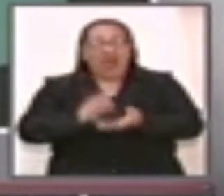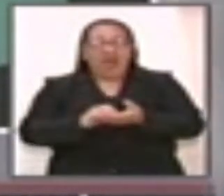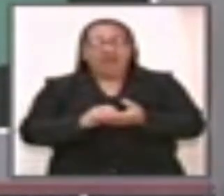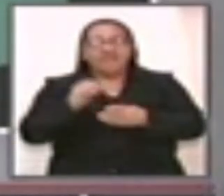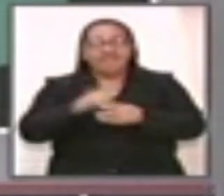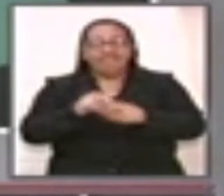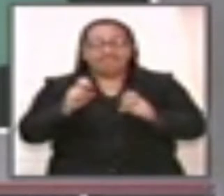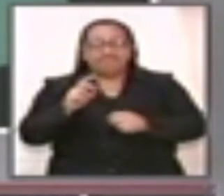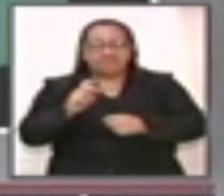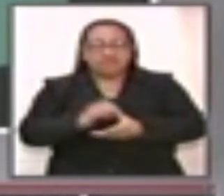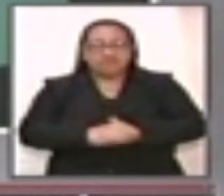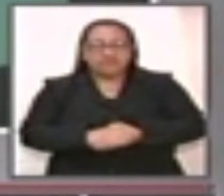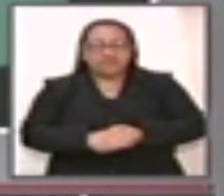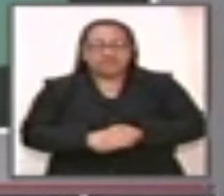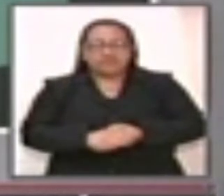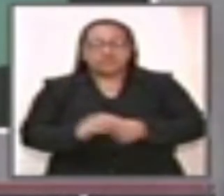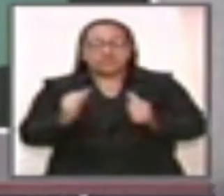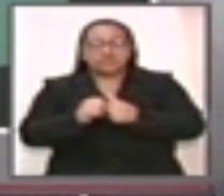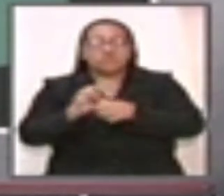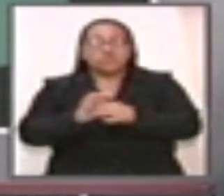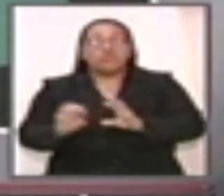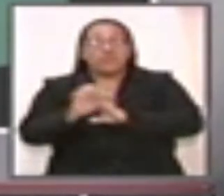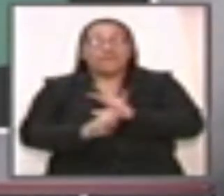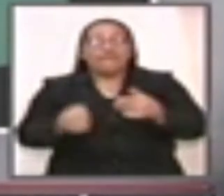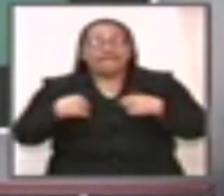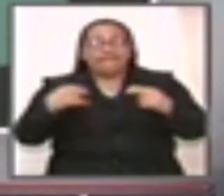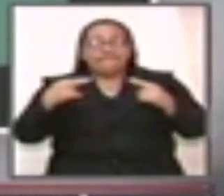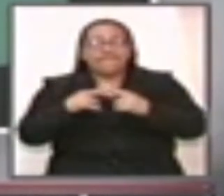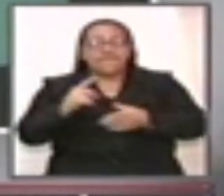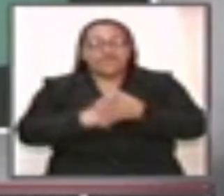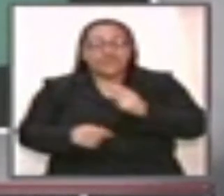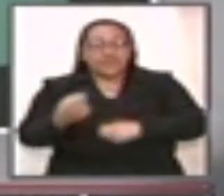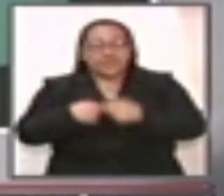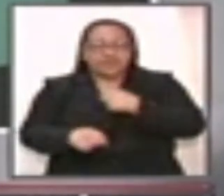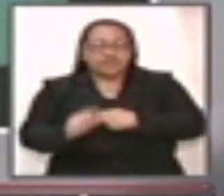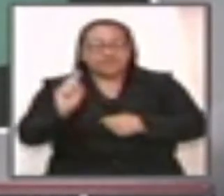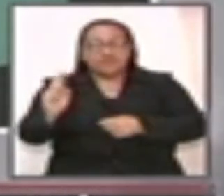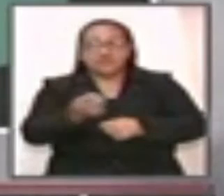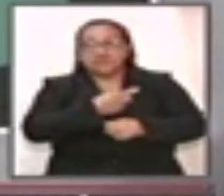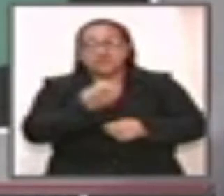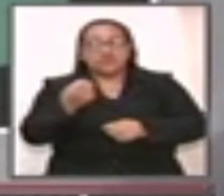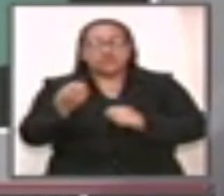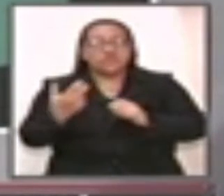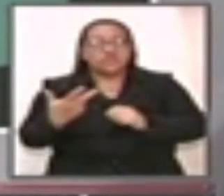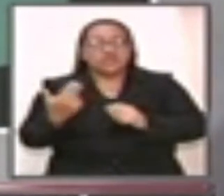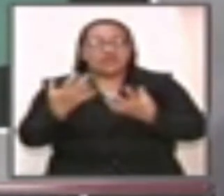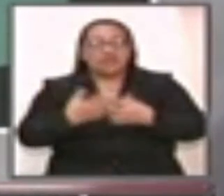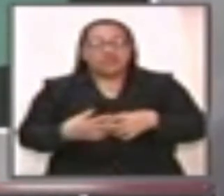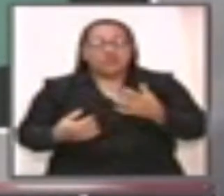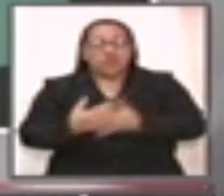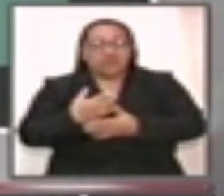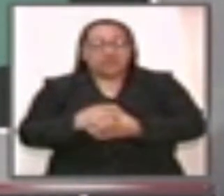En el caso del TLC con la Unión Europea, hemos visto que están exportando 1.103 empresas